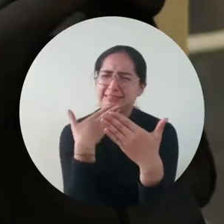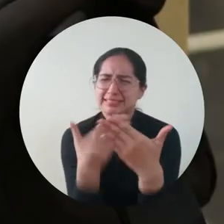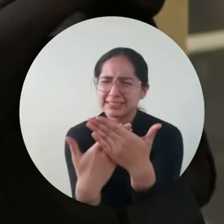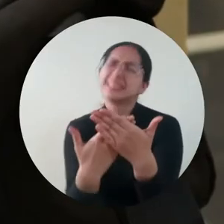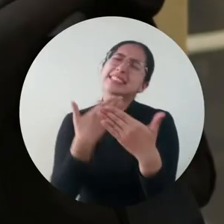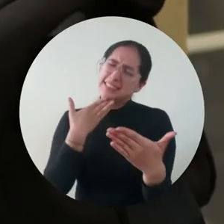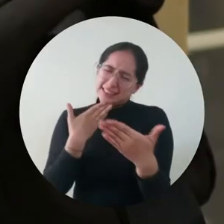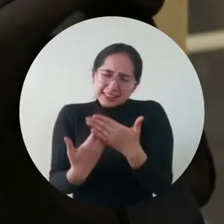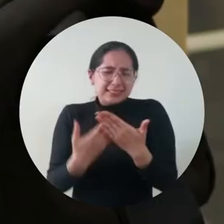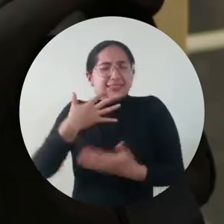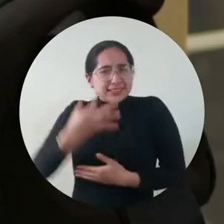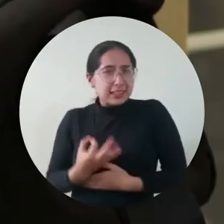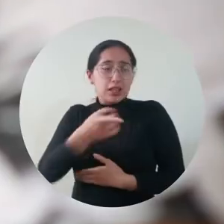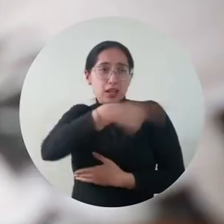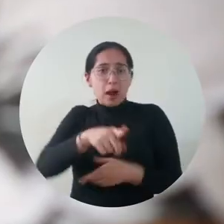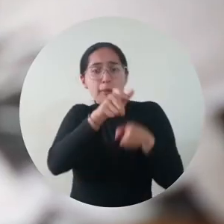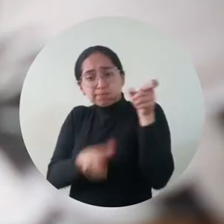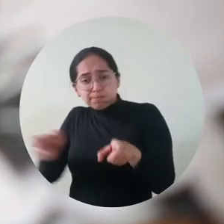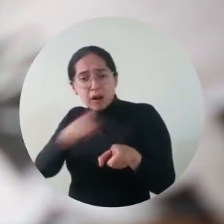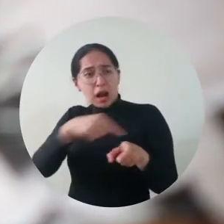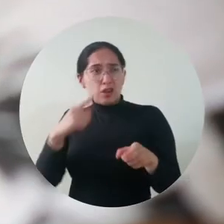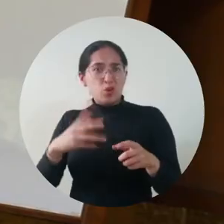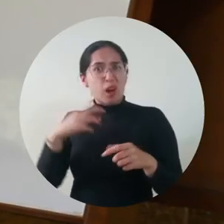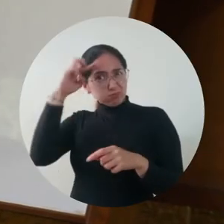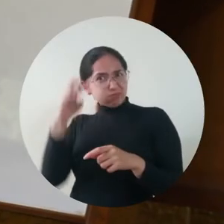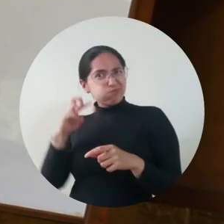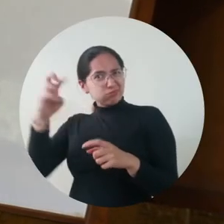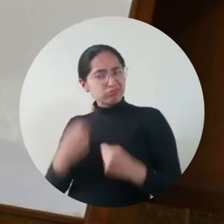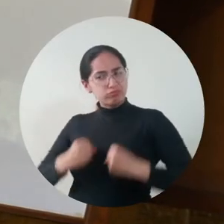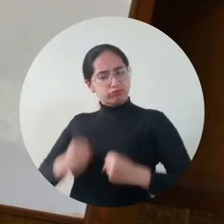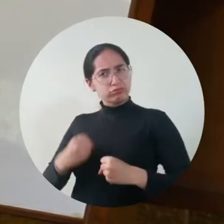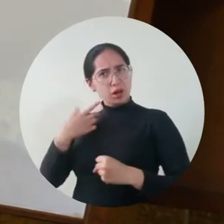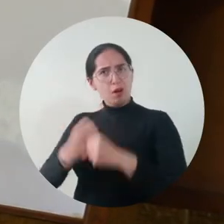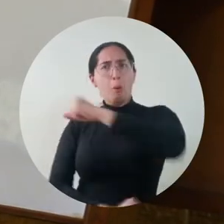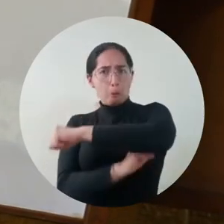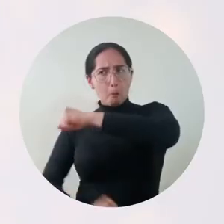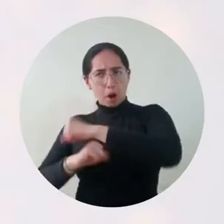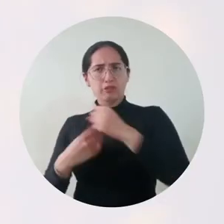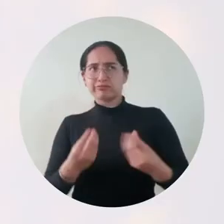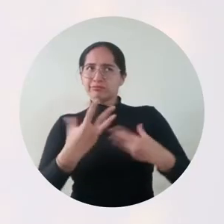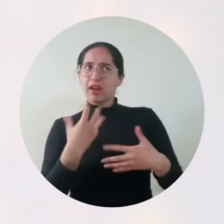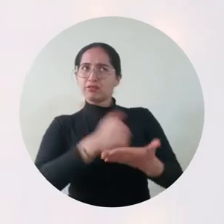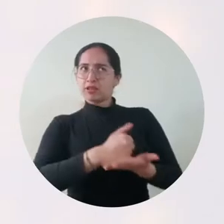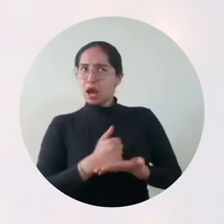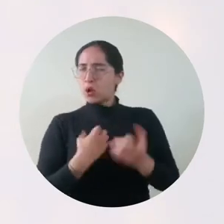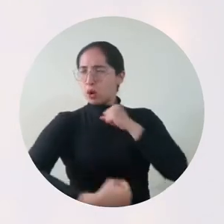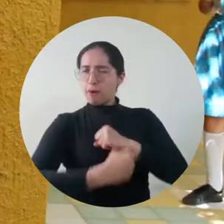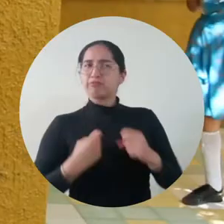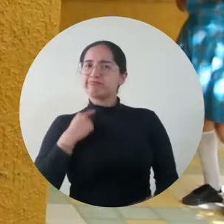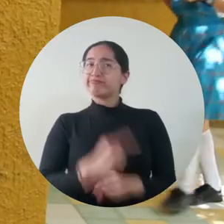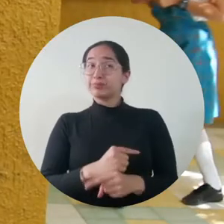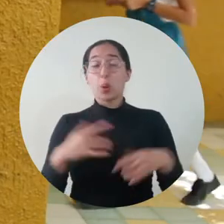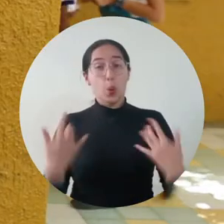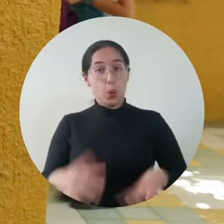agradezco mucho eso y de verdad siento que hay muchas personas involucradas en esto, muy preparadas, que nos pueden brindar una ayuda muy efectiva.